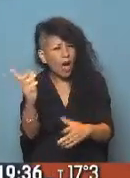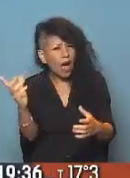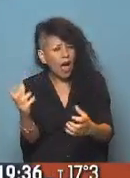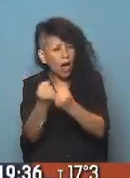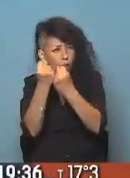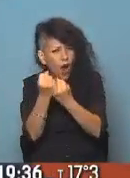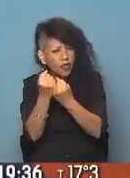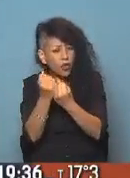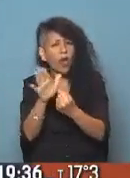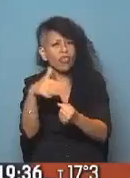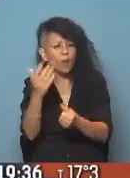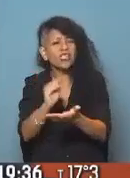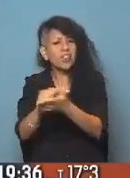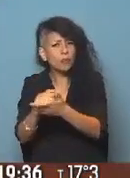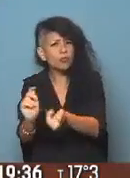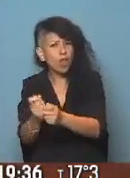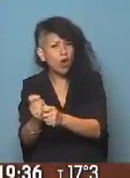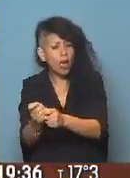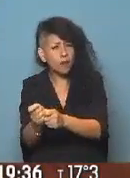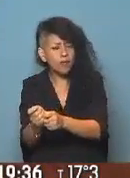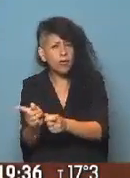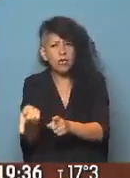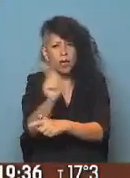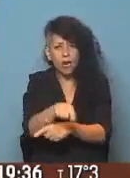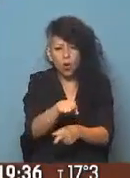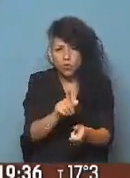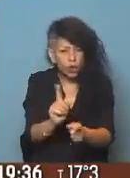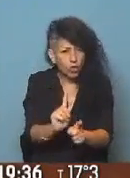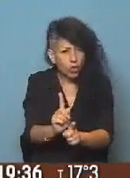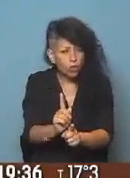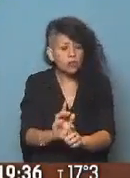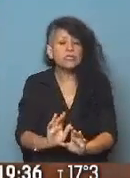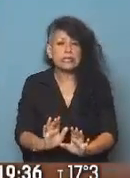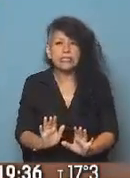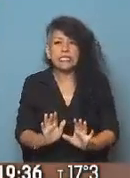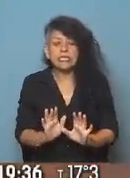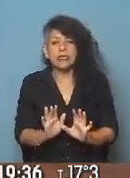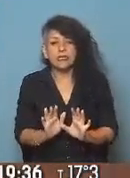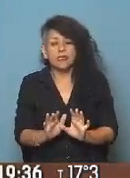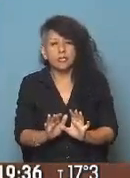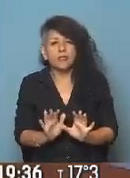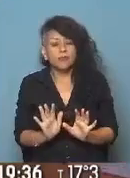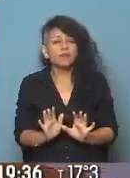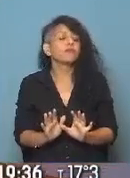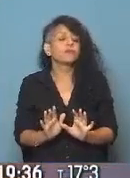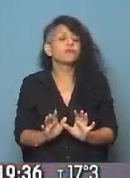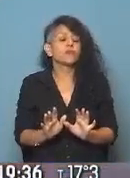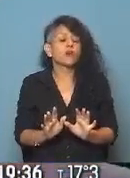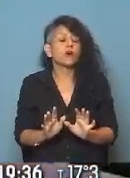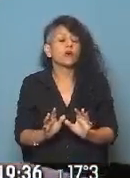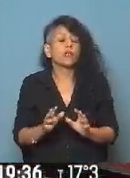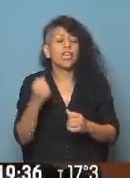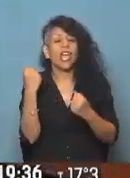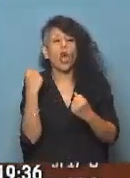caso se hicieran en diputados y no en la Cámara Alta. Bueno, a ver, el planteo de la crisis que se genera en muchas